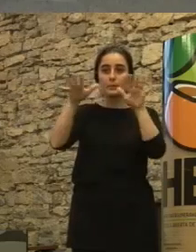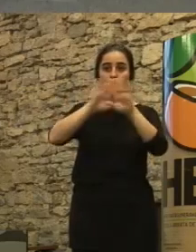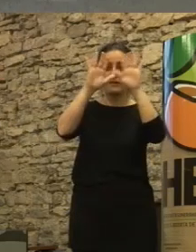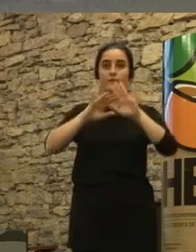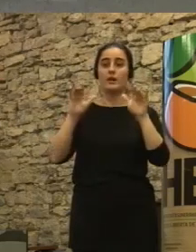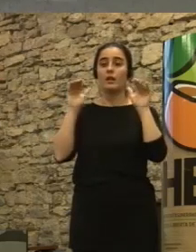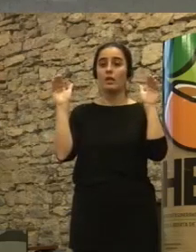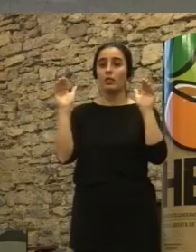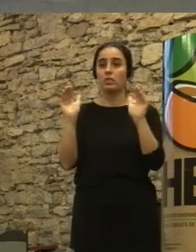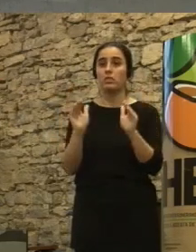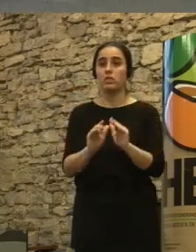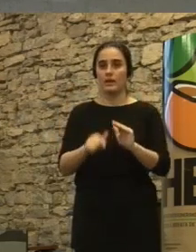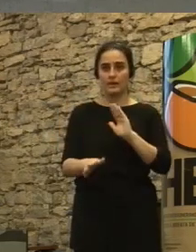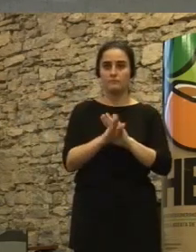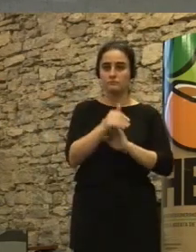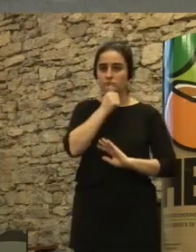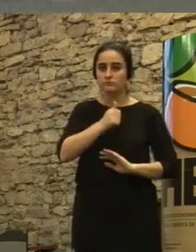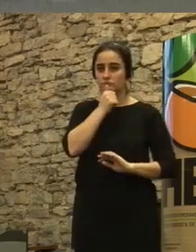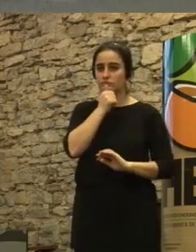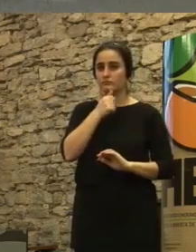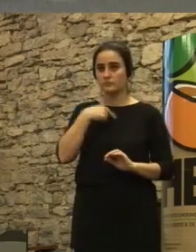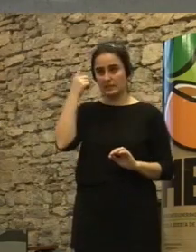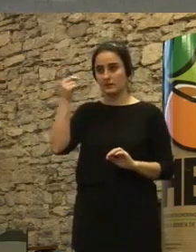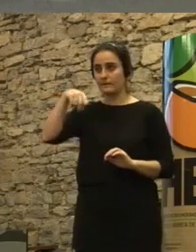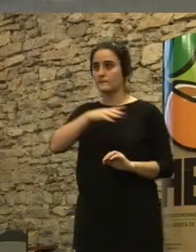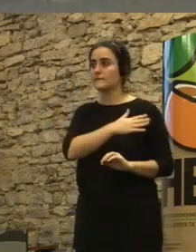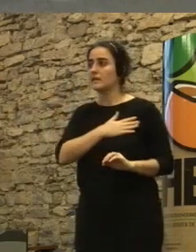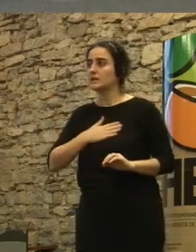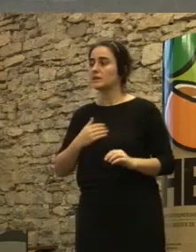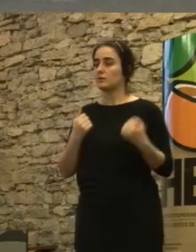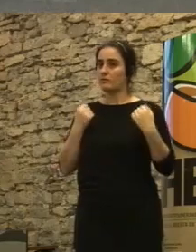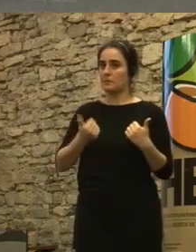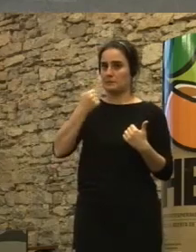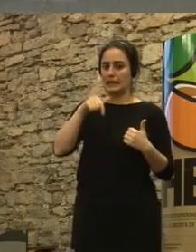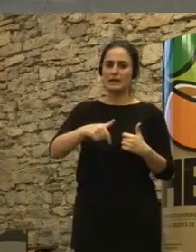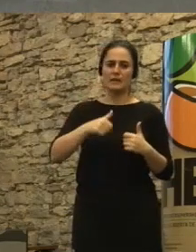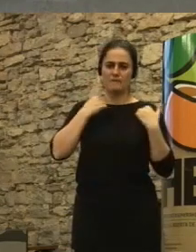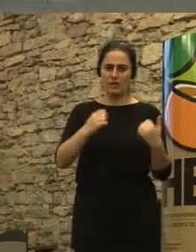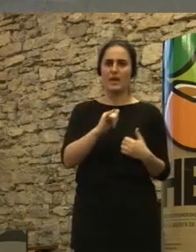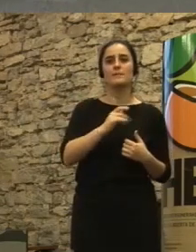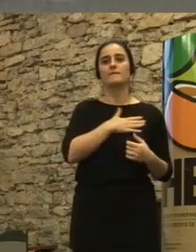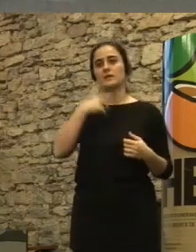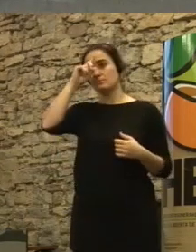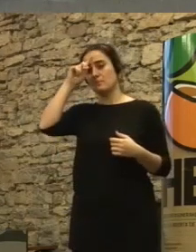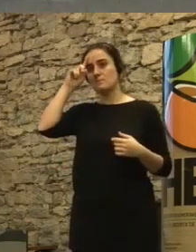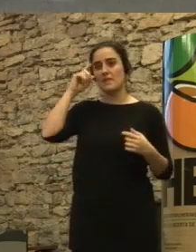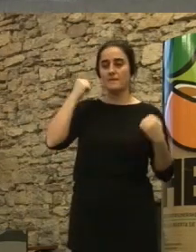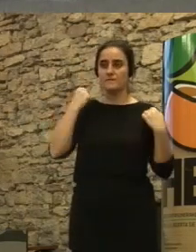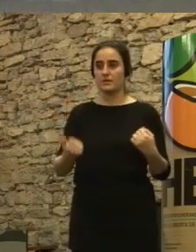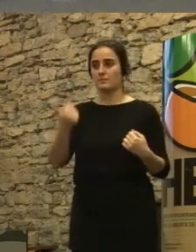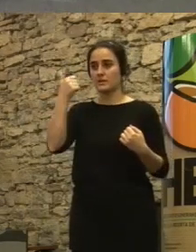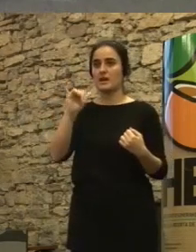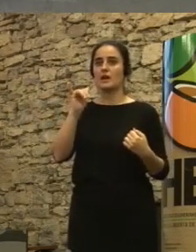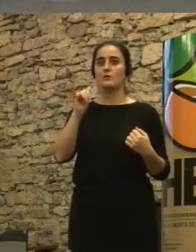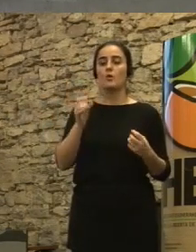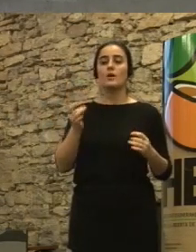se permanece. Y vuestra vocación sé que es que esto llegue con más fuerza, tiene mucho eco aquí, pero que llegue con más fuerza a Madrid. Hay una iniciativa a Cortes en